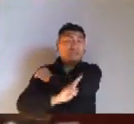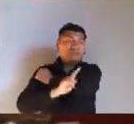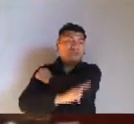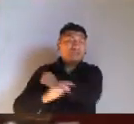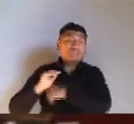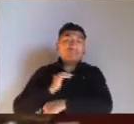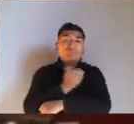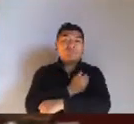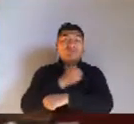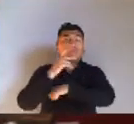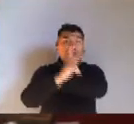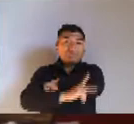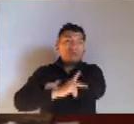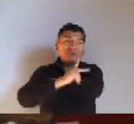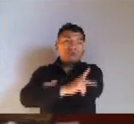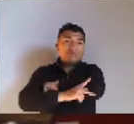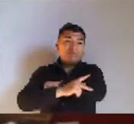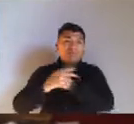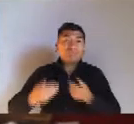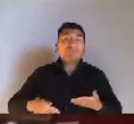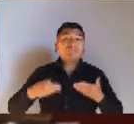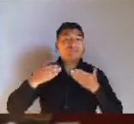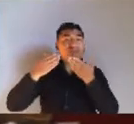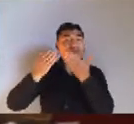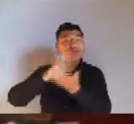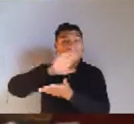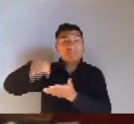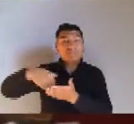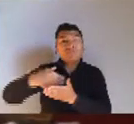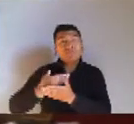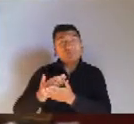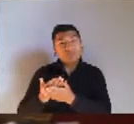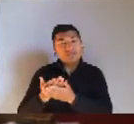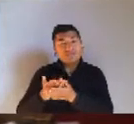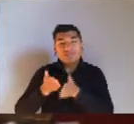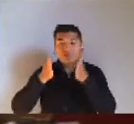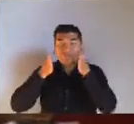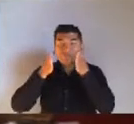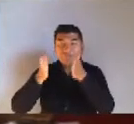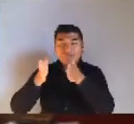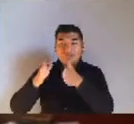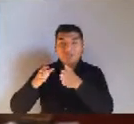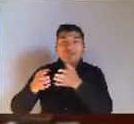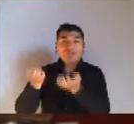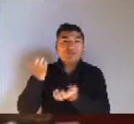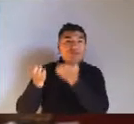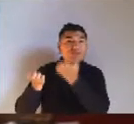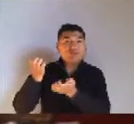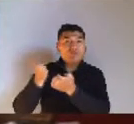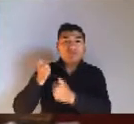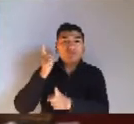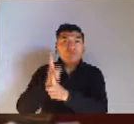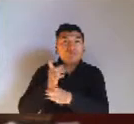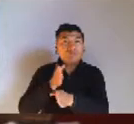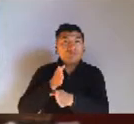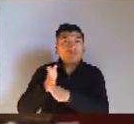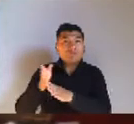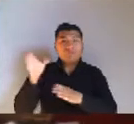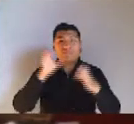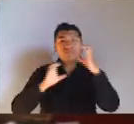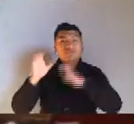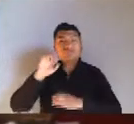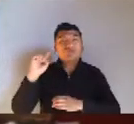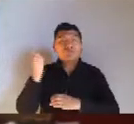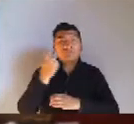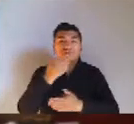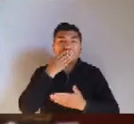de nuestro país depongamos todo sectarismo y discriminación y busquemos solo